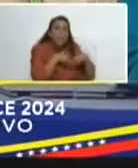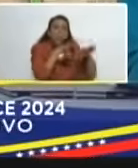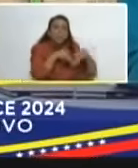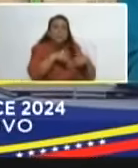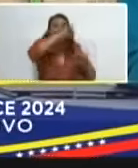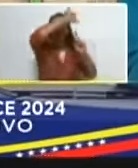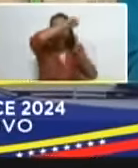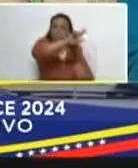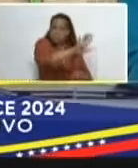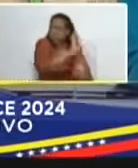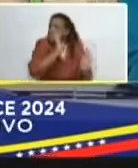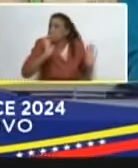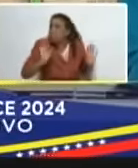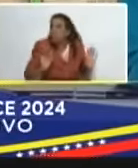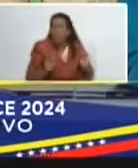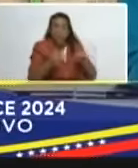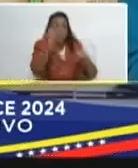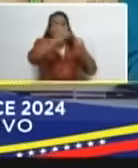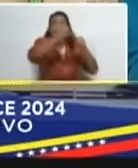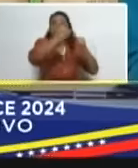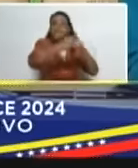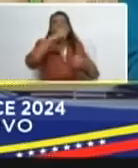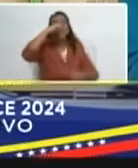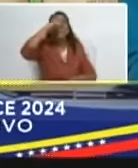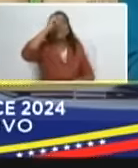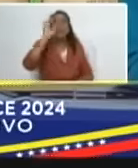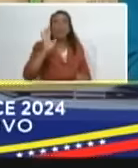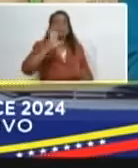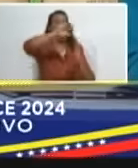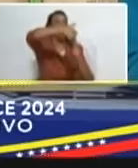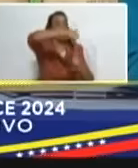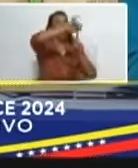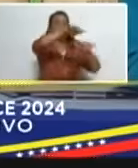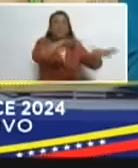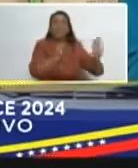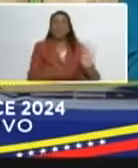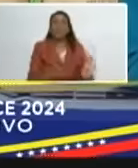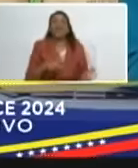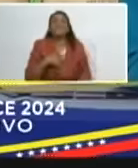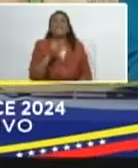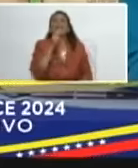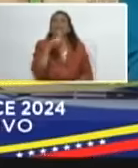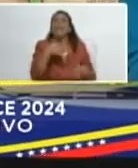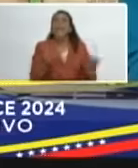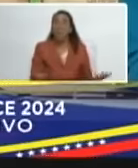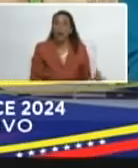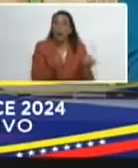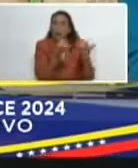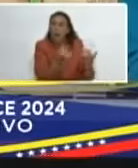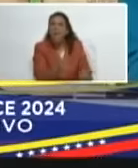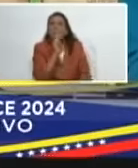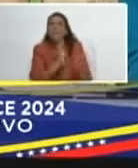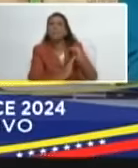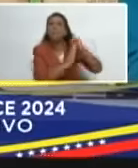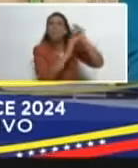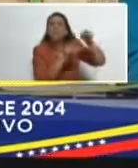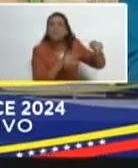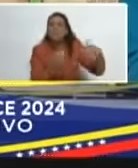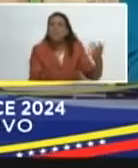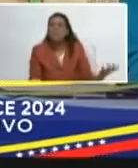títeres. Porque los apellidos siempre han tenido títeres. Vamos a ver qué títeres tienen ahora.